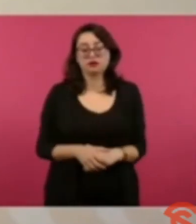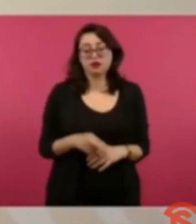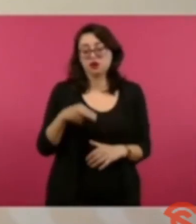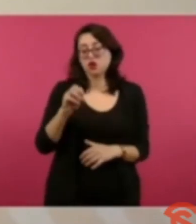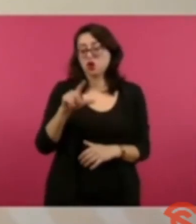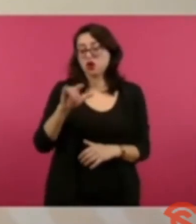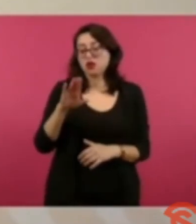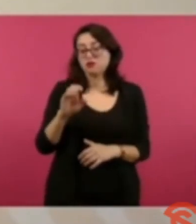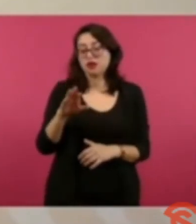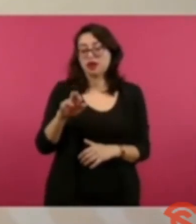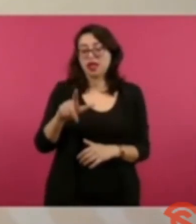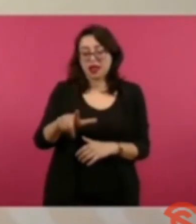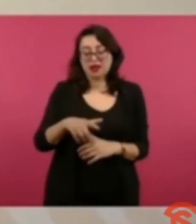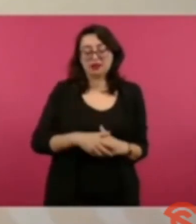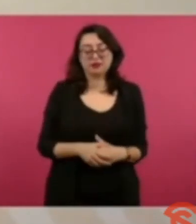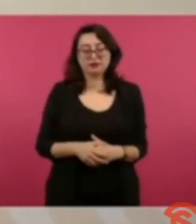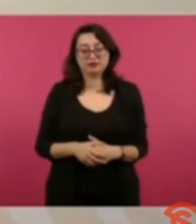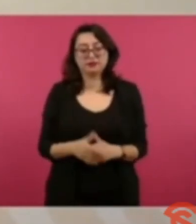Ahora lo que estamos haciendo,